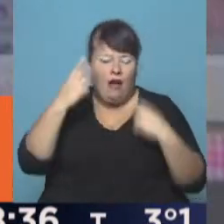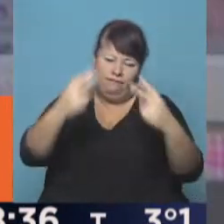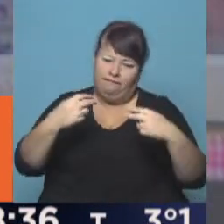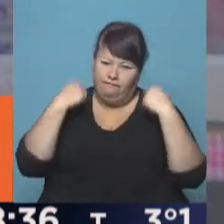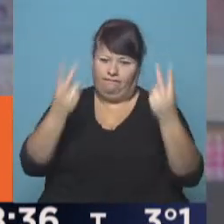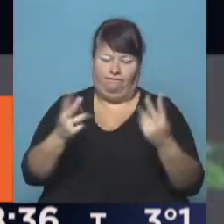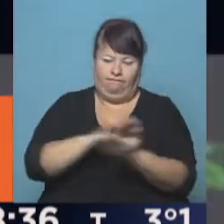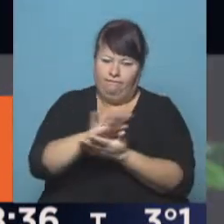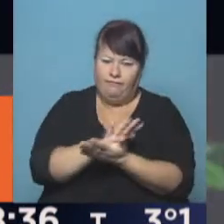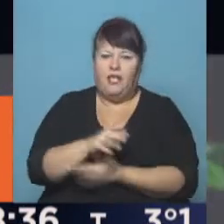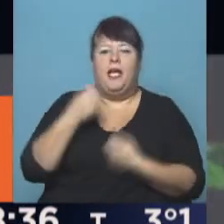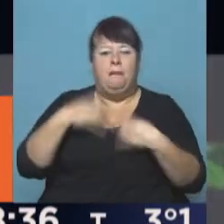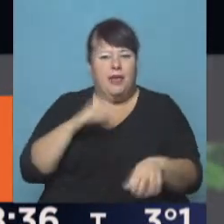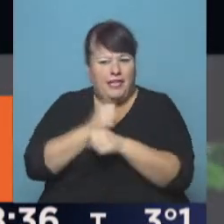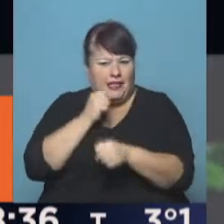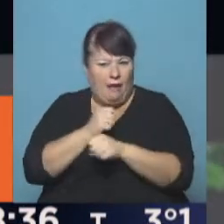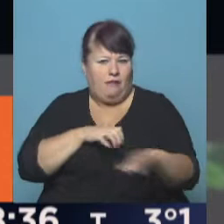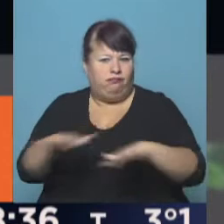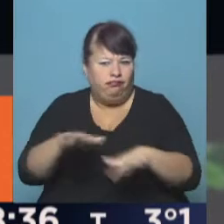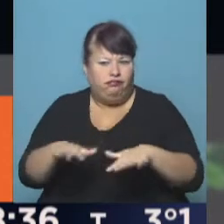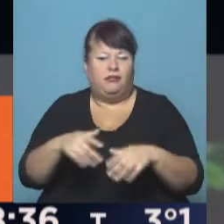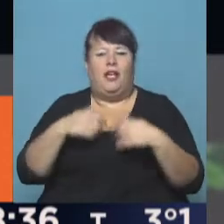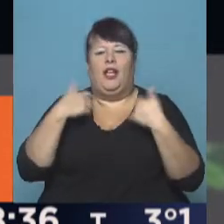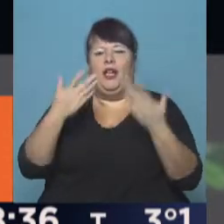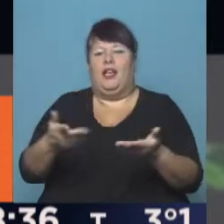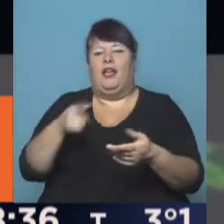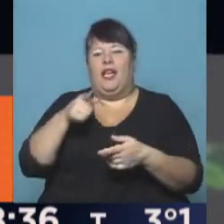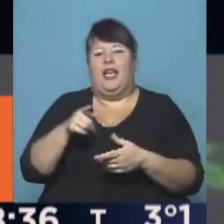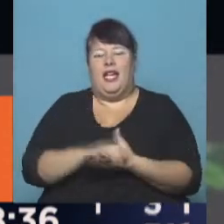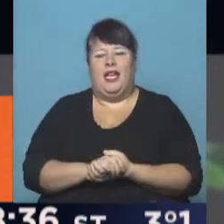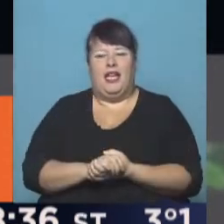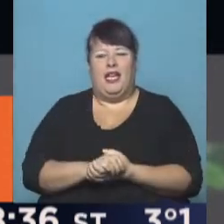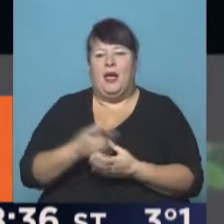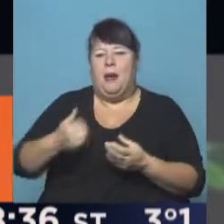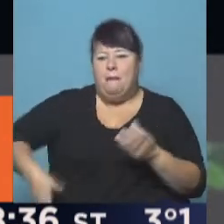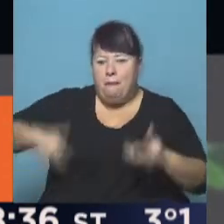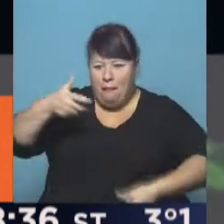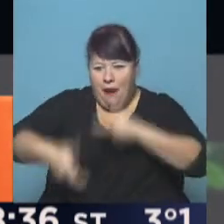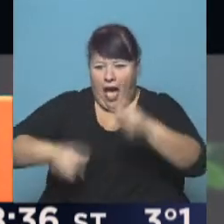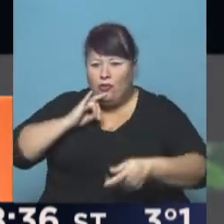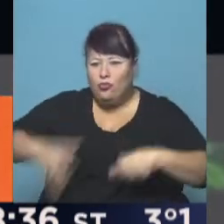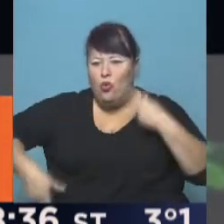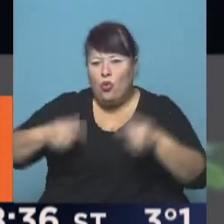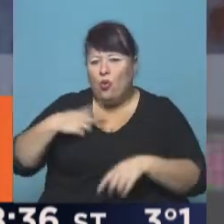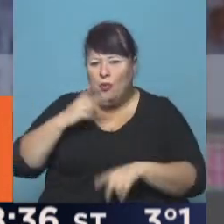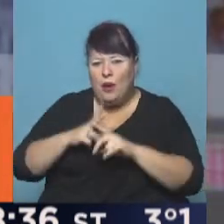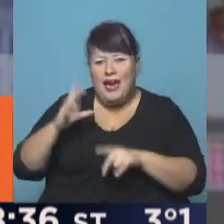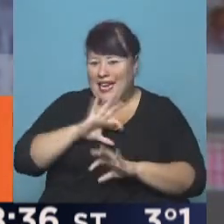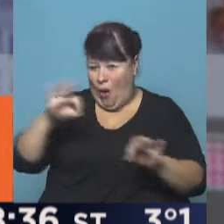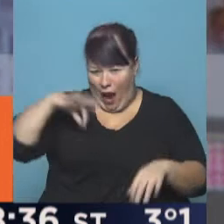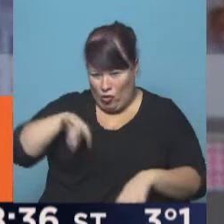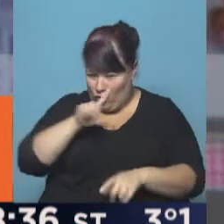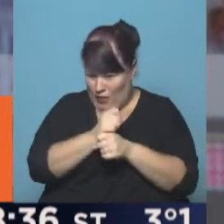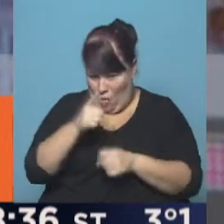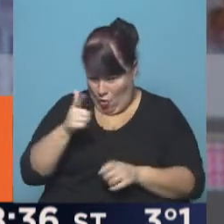este tema comenzaron a trabajar como activistas pusieron sus activos sus ingresos y demás haga por